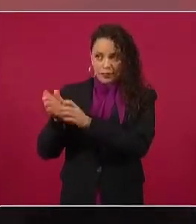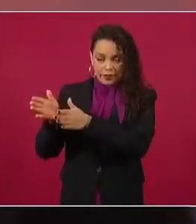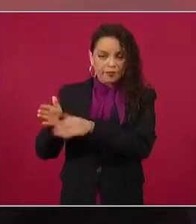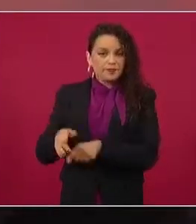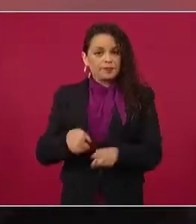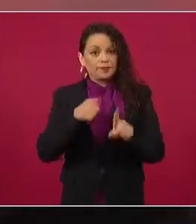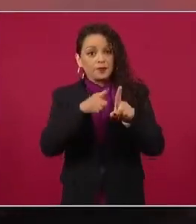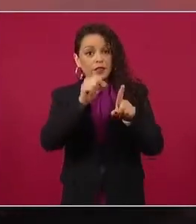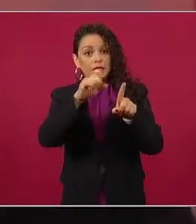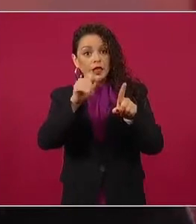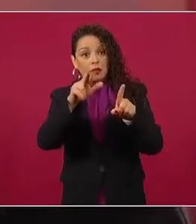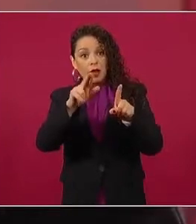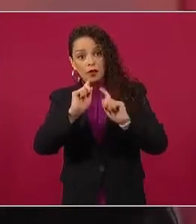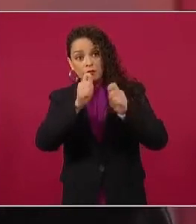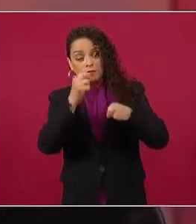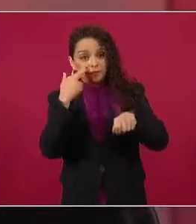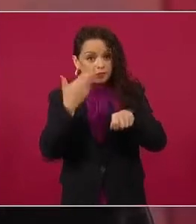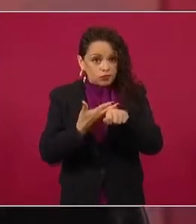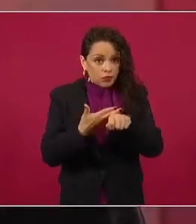mismo,